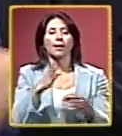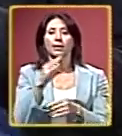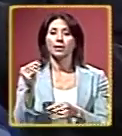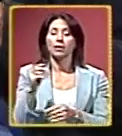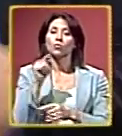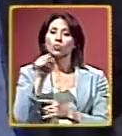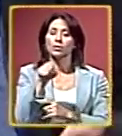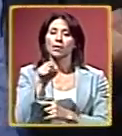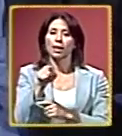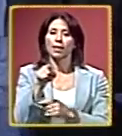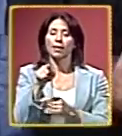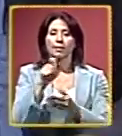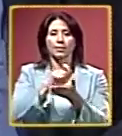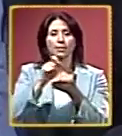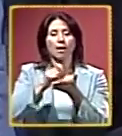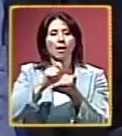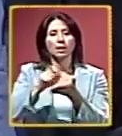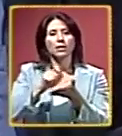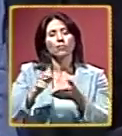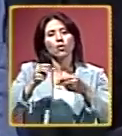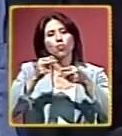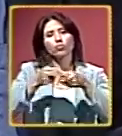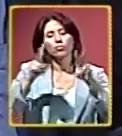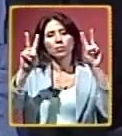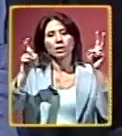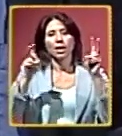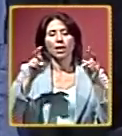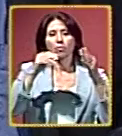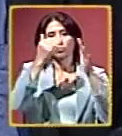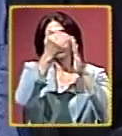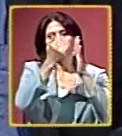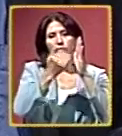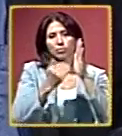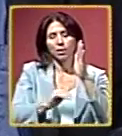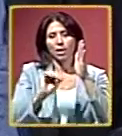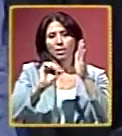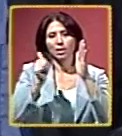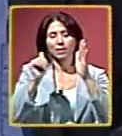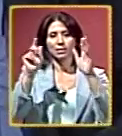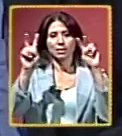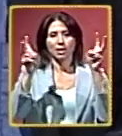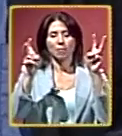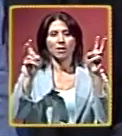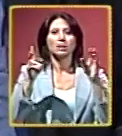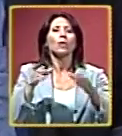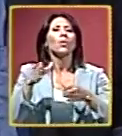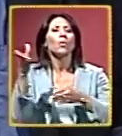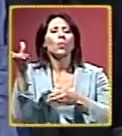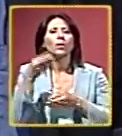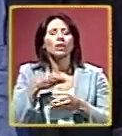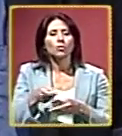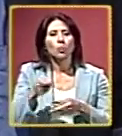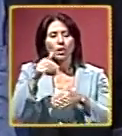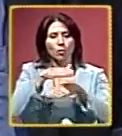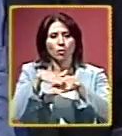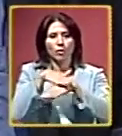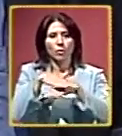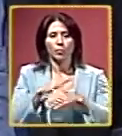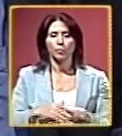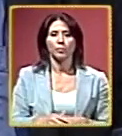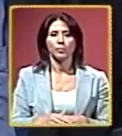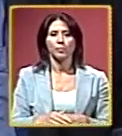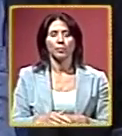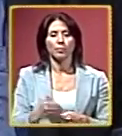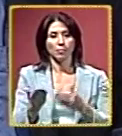escribió lo que uno podría llamar un decálogo de temas sobre regulación. Cuéntenos un poquito, por favor. Bueno,